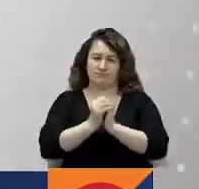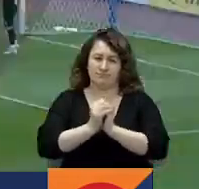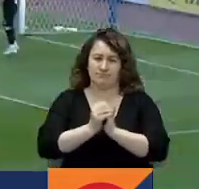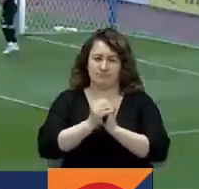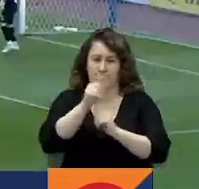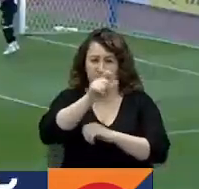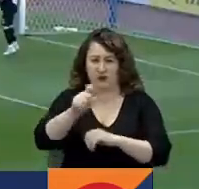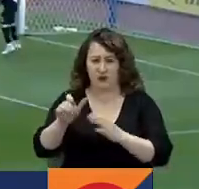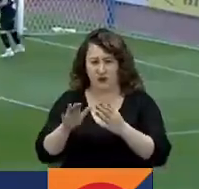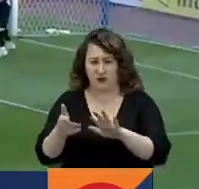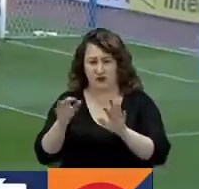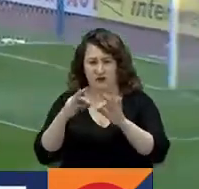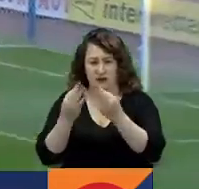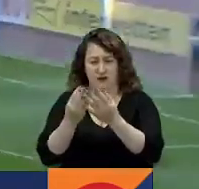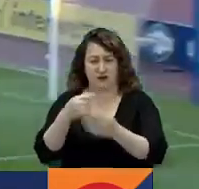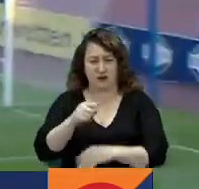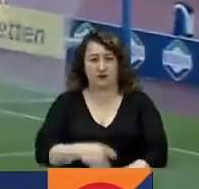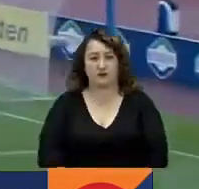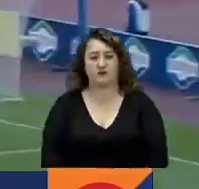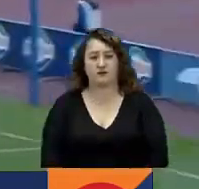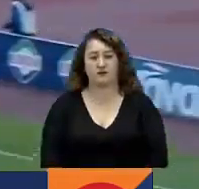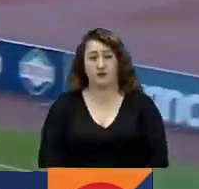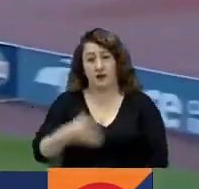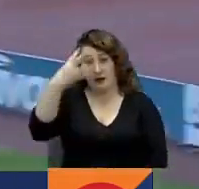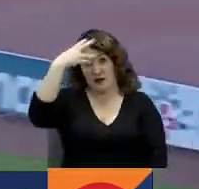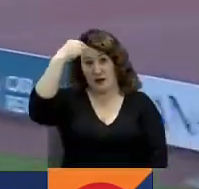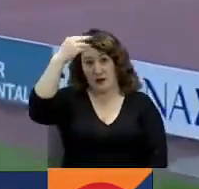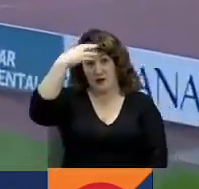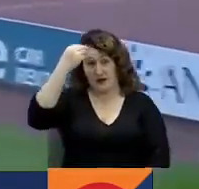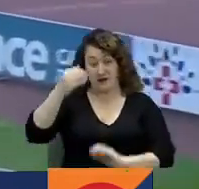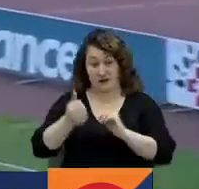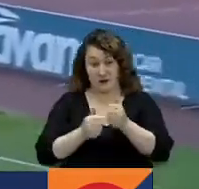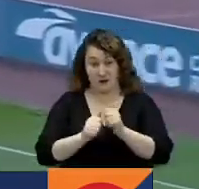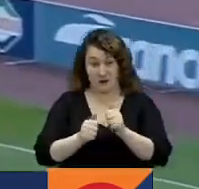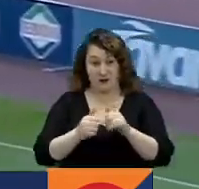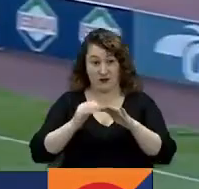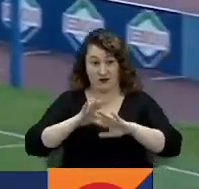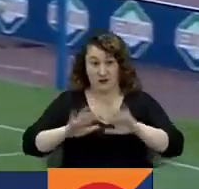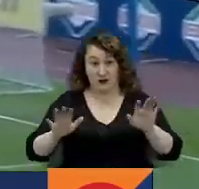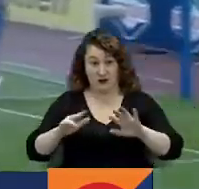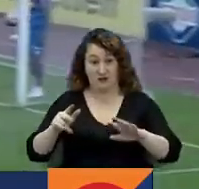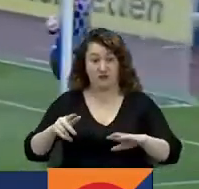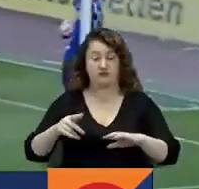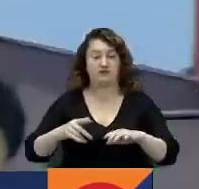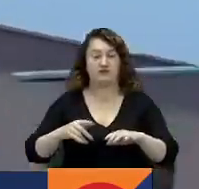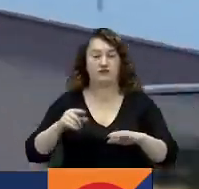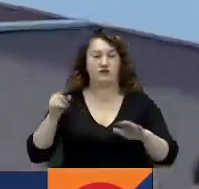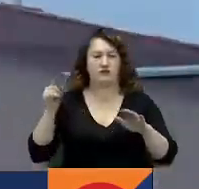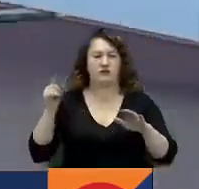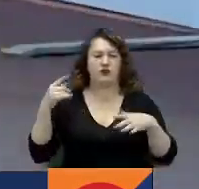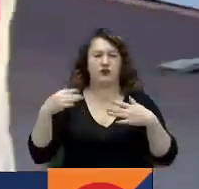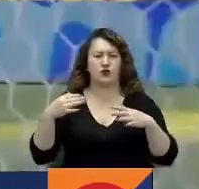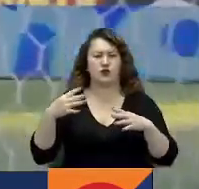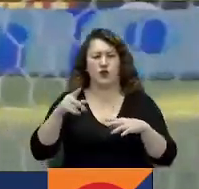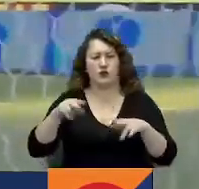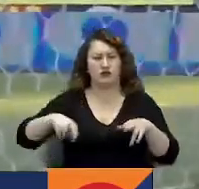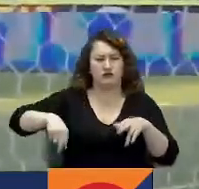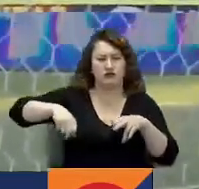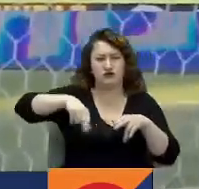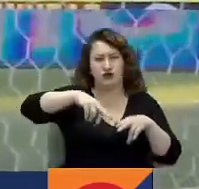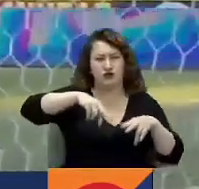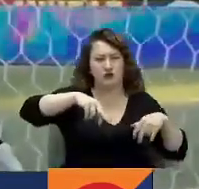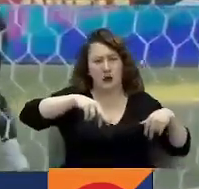familiares. Y en deportes, James Rodríguez volvió de su lesión, actuó como titular y metió una asistencia en el triunfo